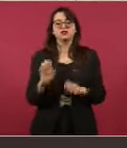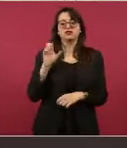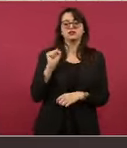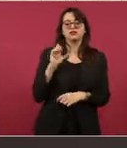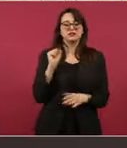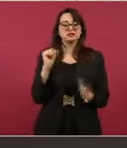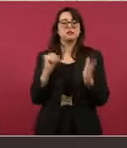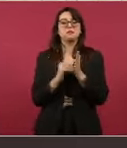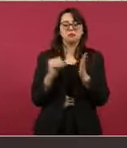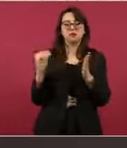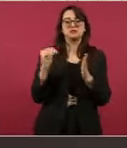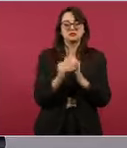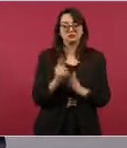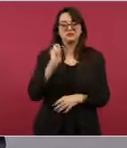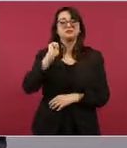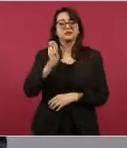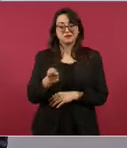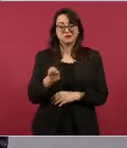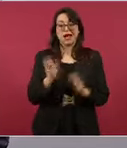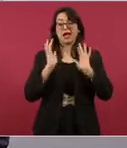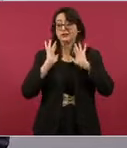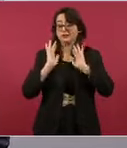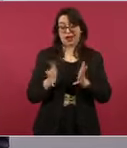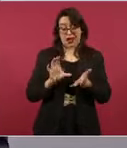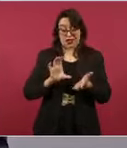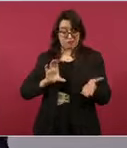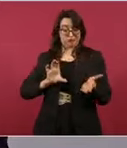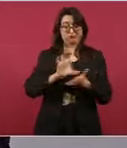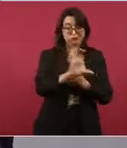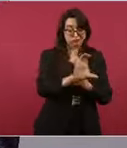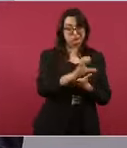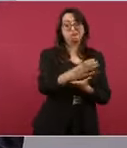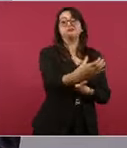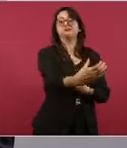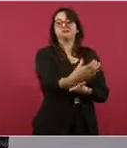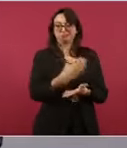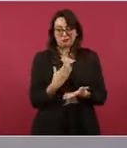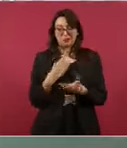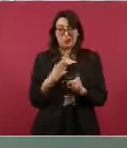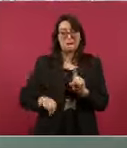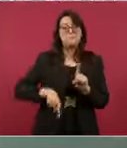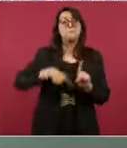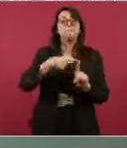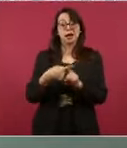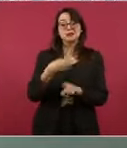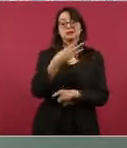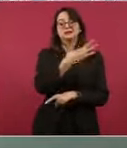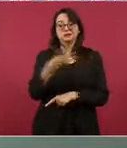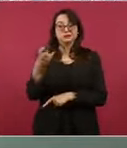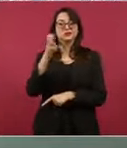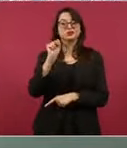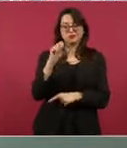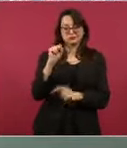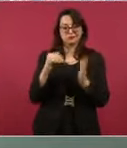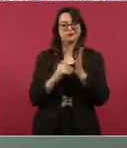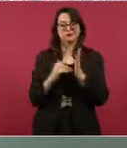$960 millones, recuperándose toda la inversión más $360 millones.